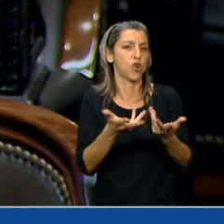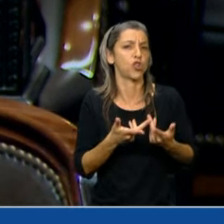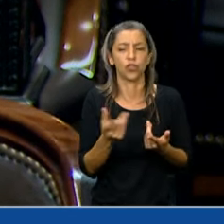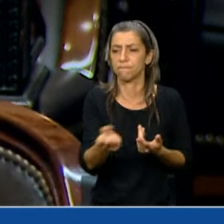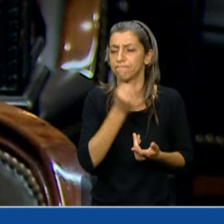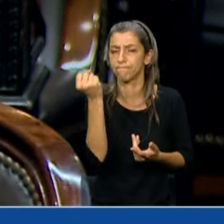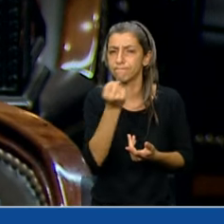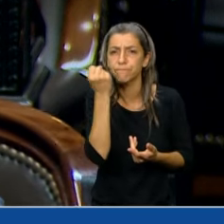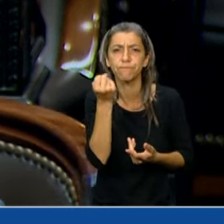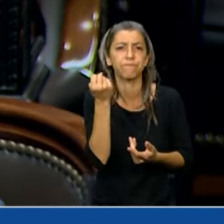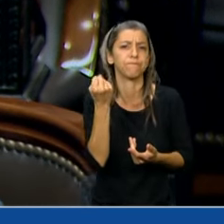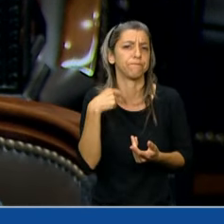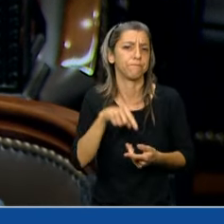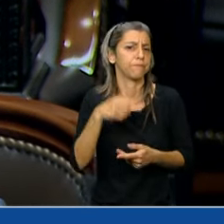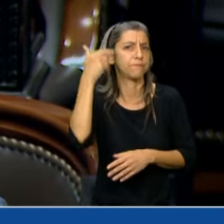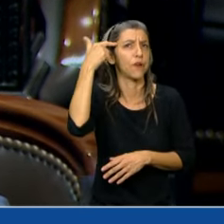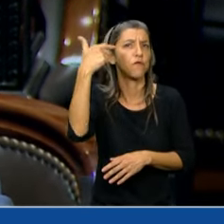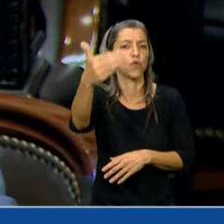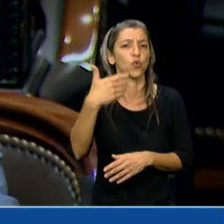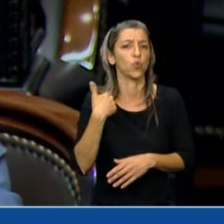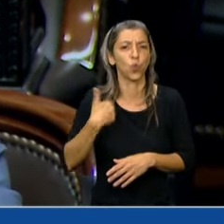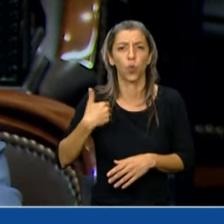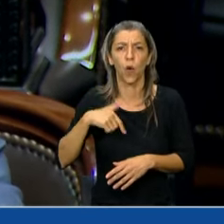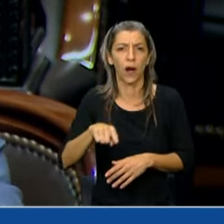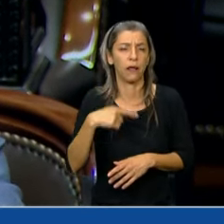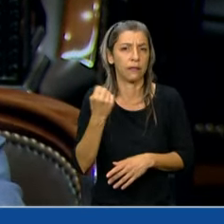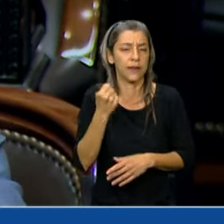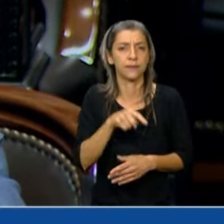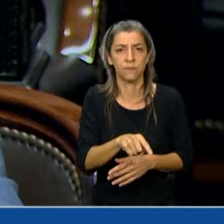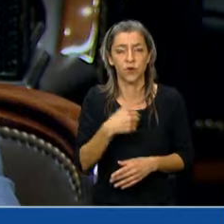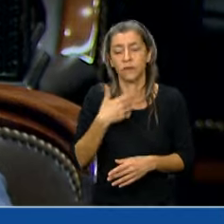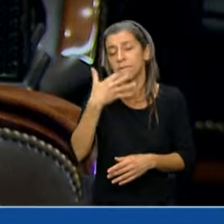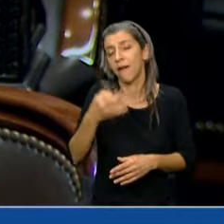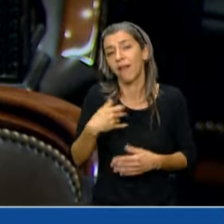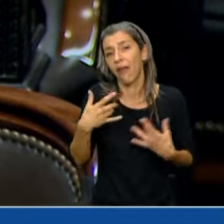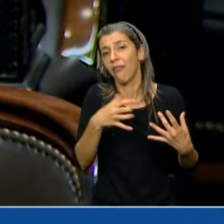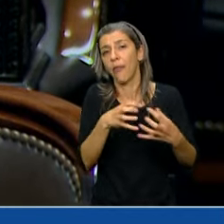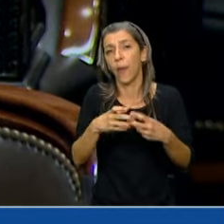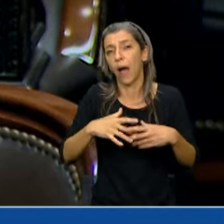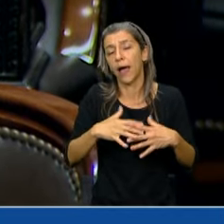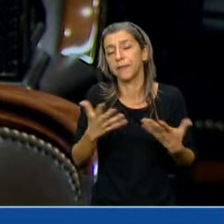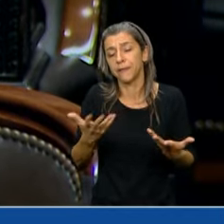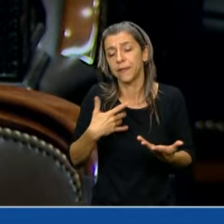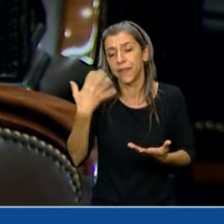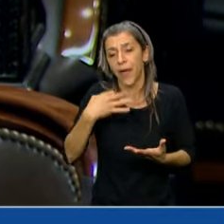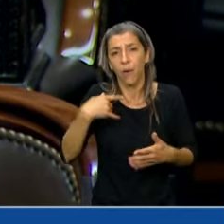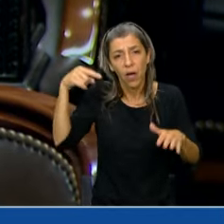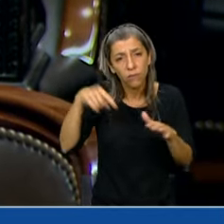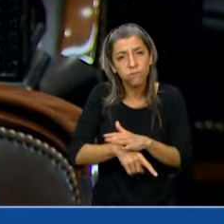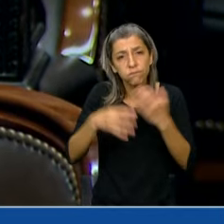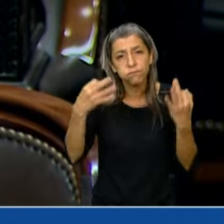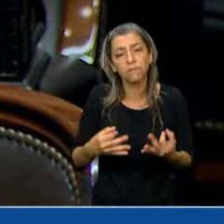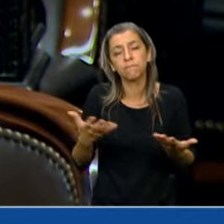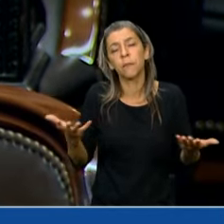Argentina pero que lamentablemente no ha tenido el tratamiento que se merece Quisiera hacer referencia a